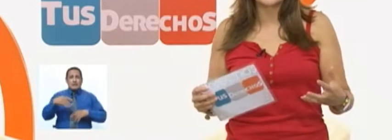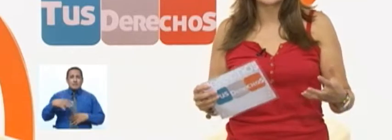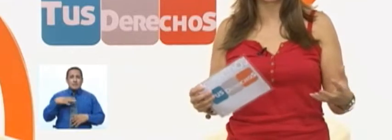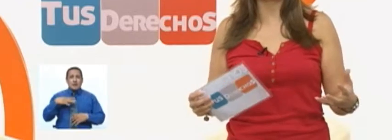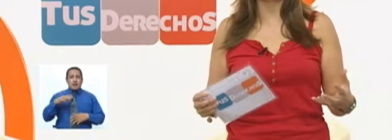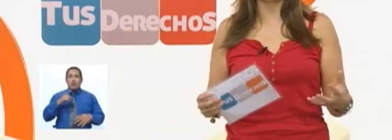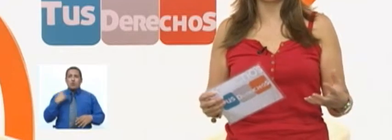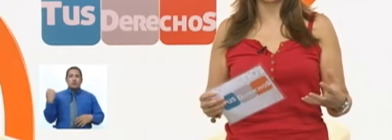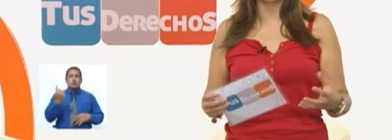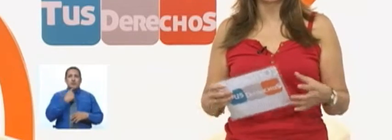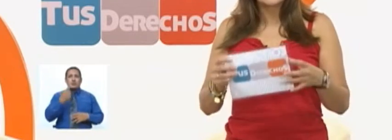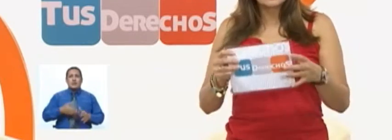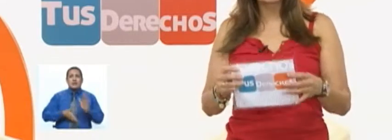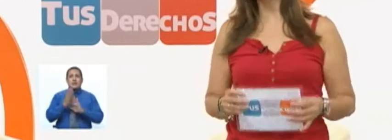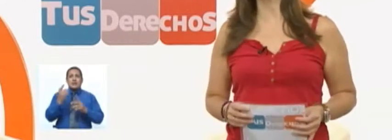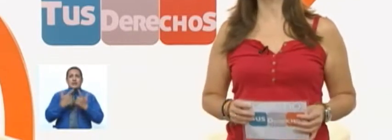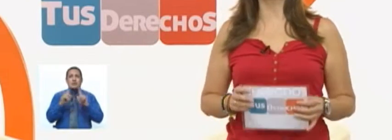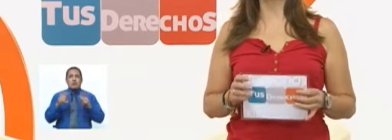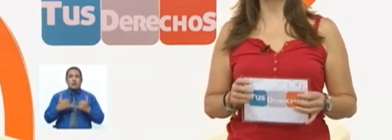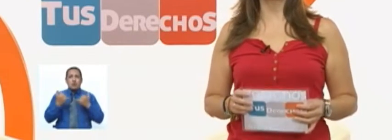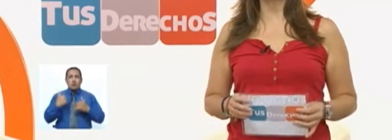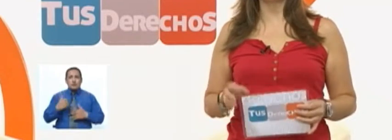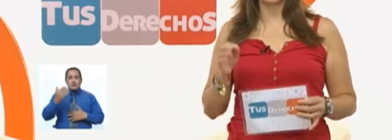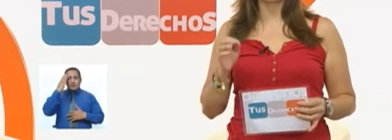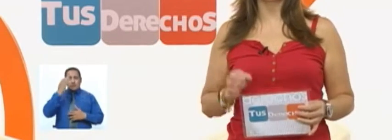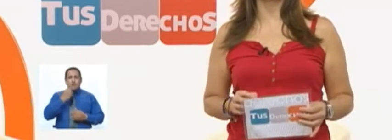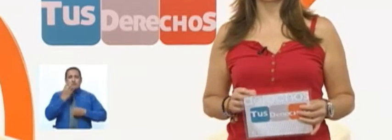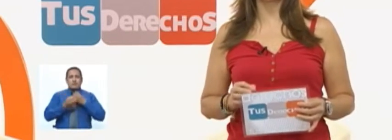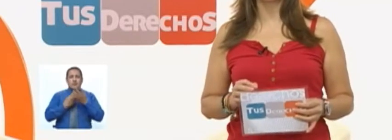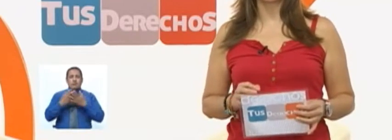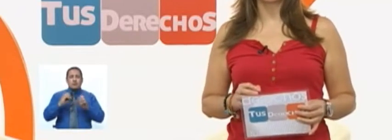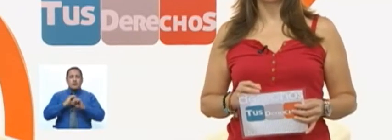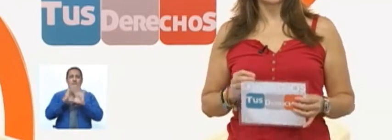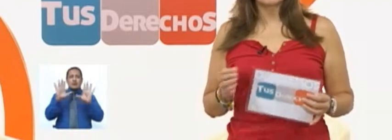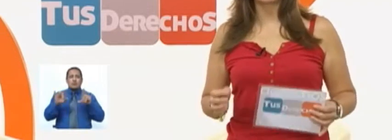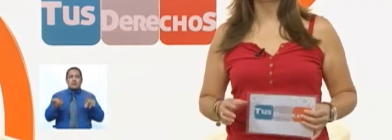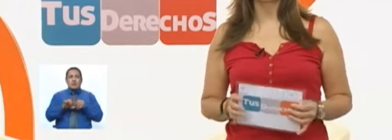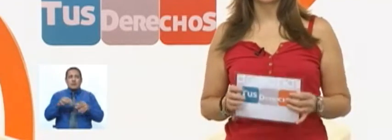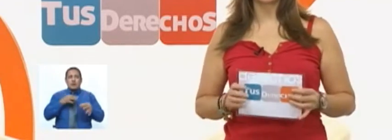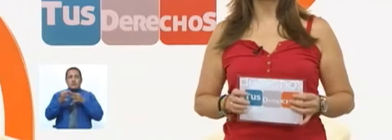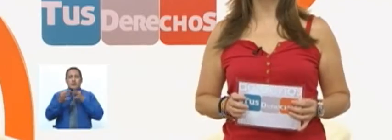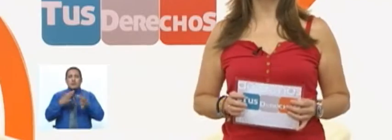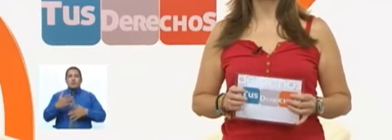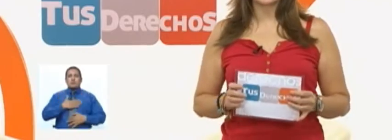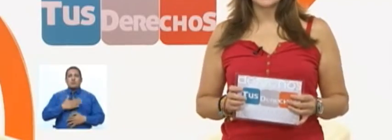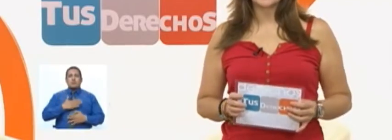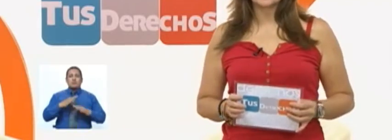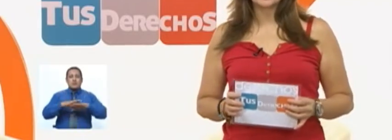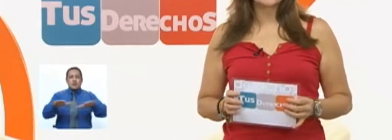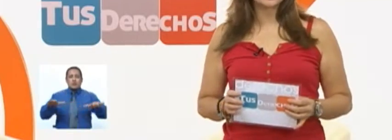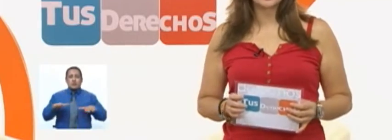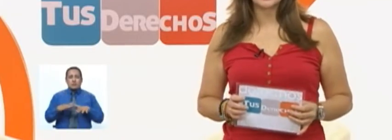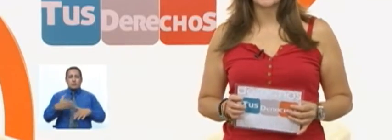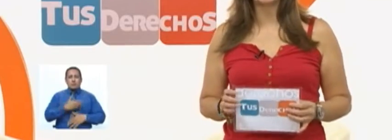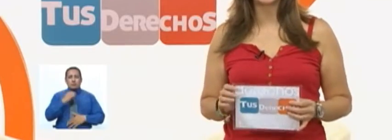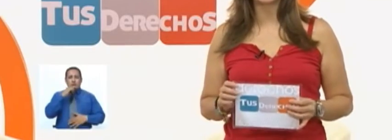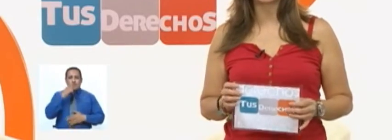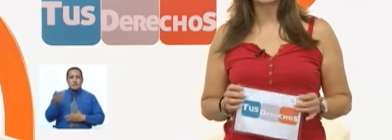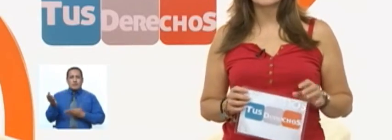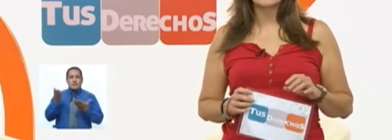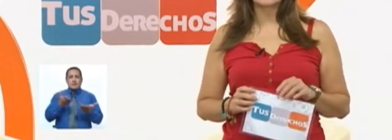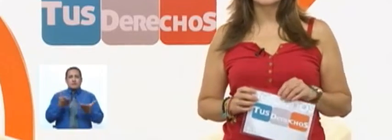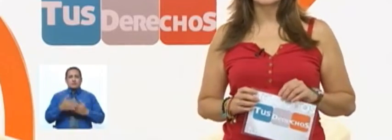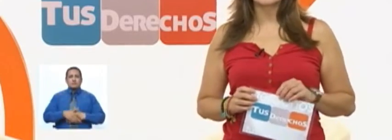todas totalmente públicas? Hoy lo conocemos, hoy nos queda claro, porque hablamos de bienes estatales. Soy Rocío Aliaga,